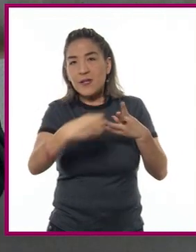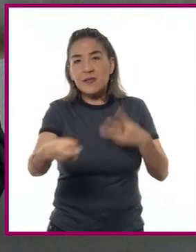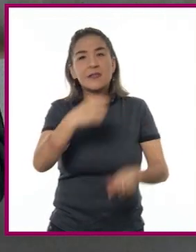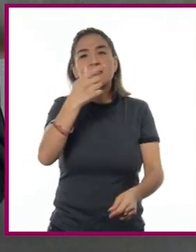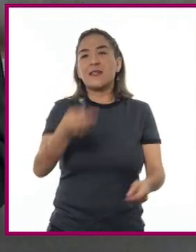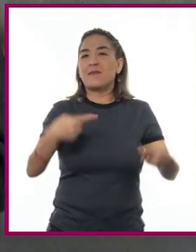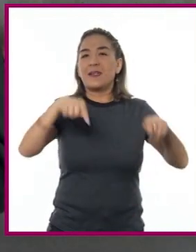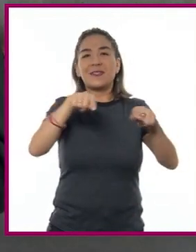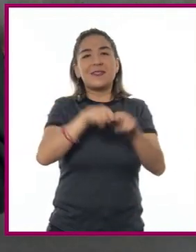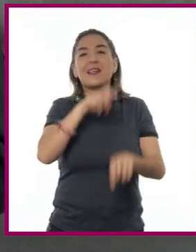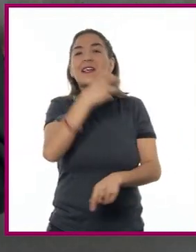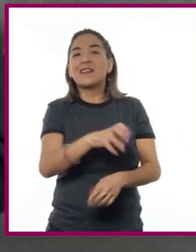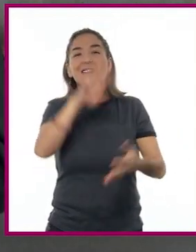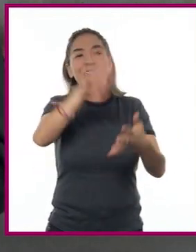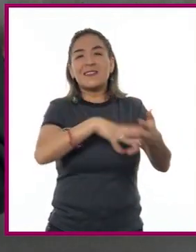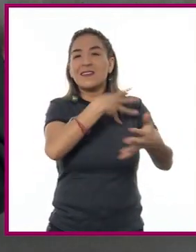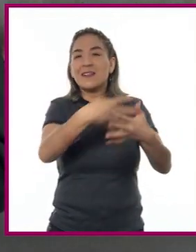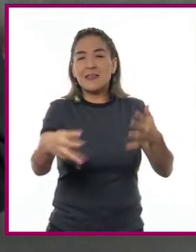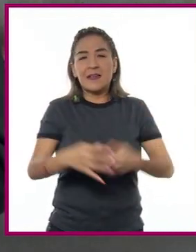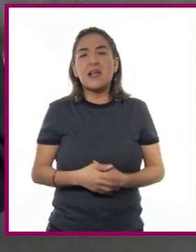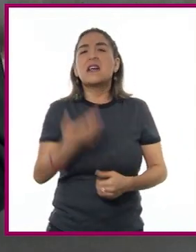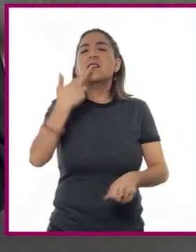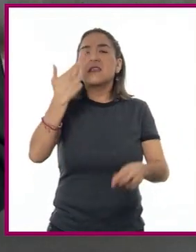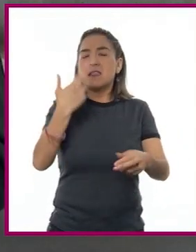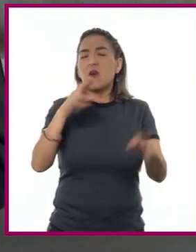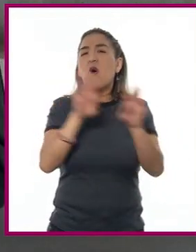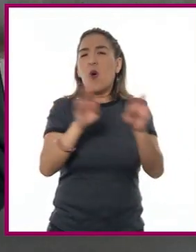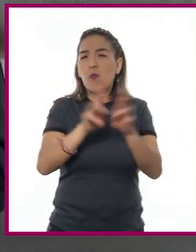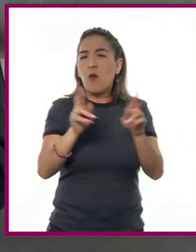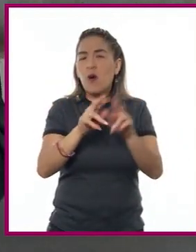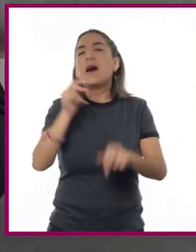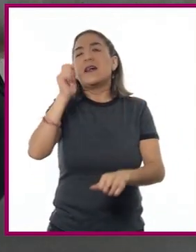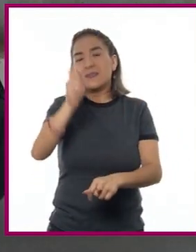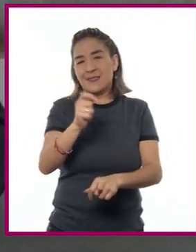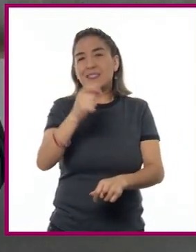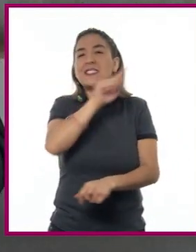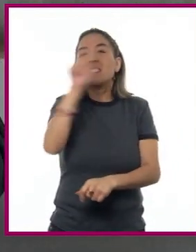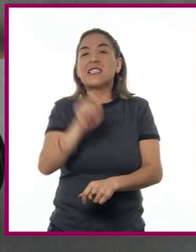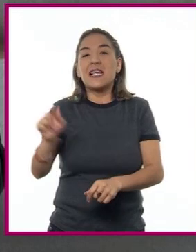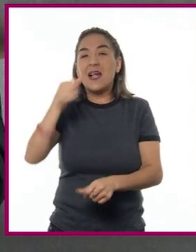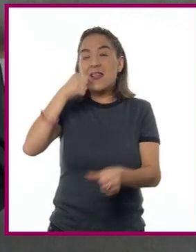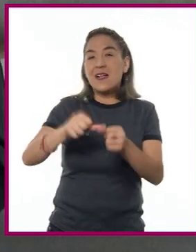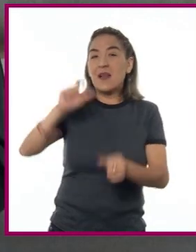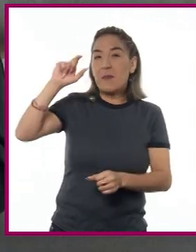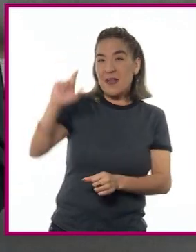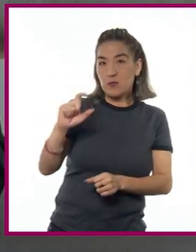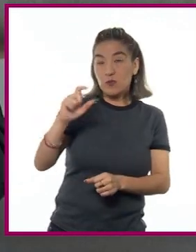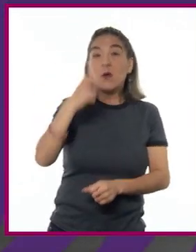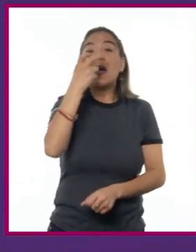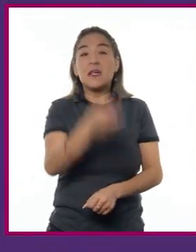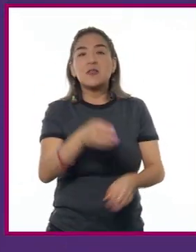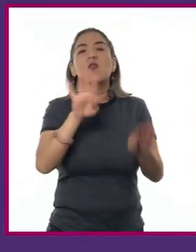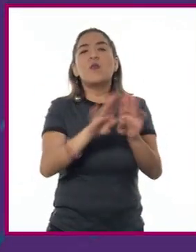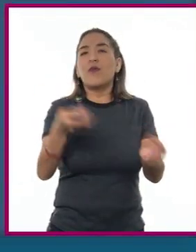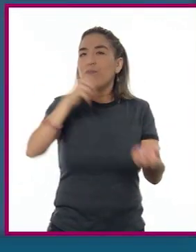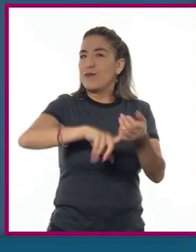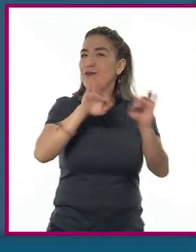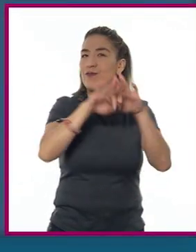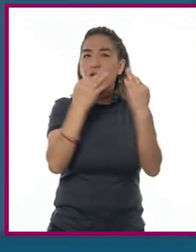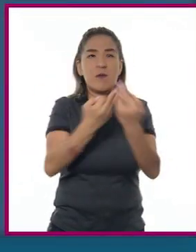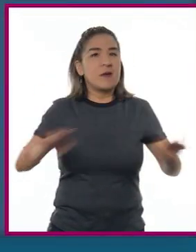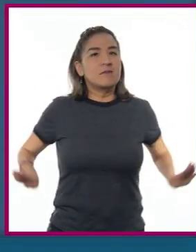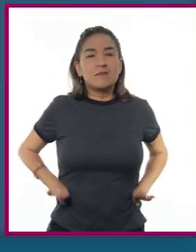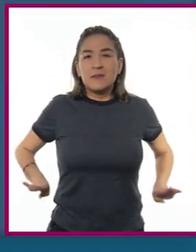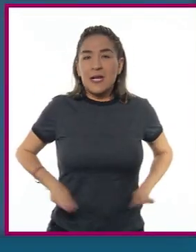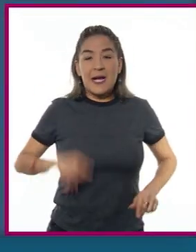tabla periódica y se representa con la letra Z mayúscula. Todos los átomos tienen una estructura común. Tienen